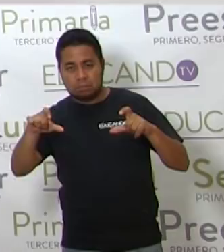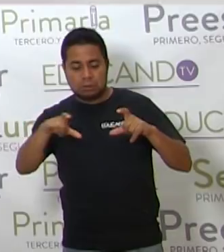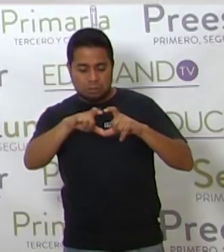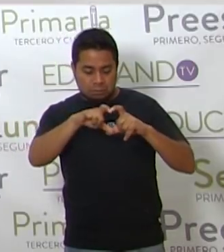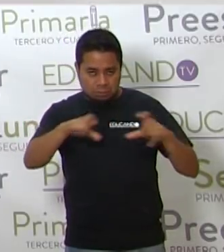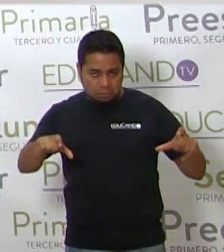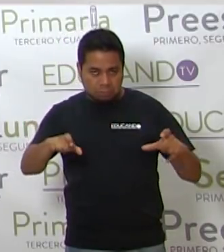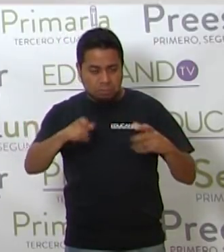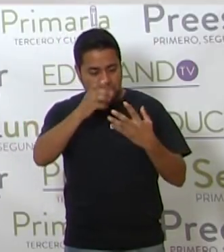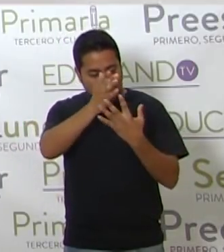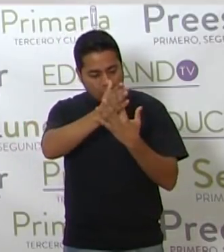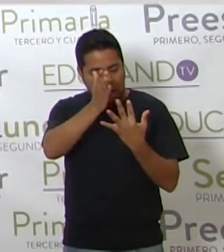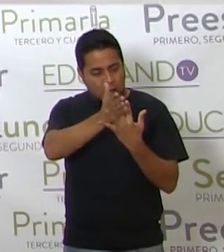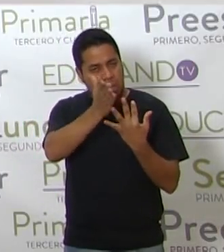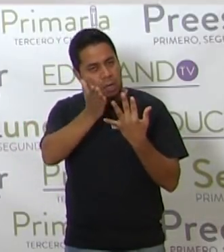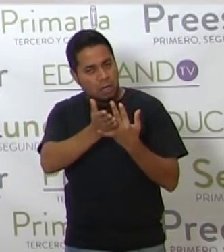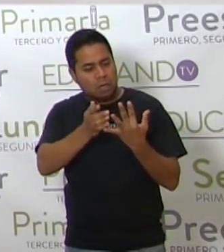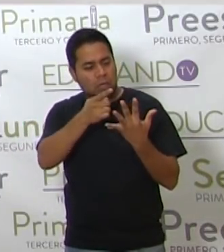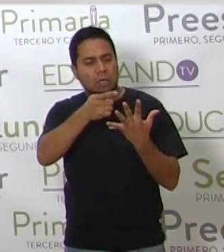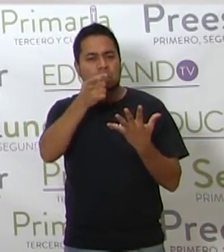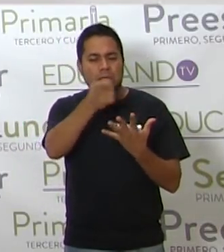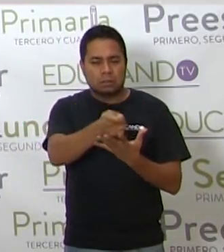tiene la